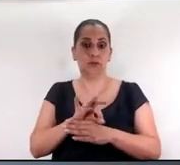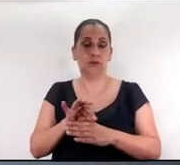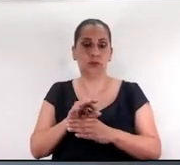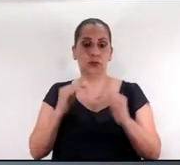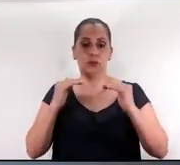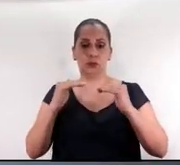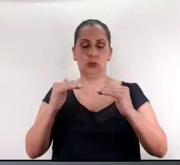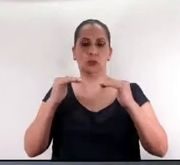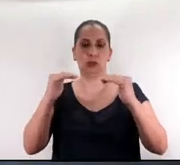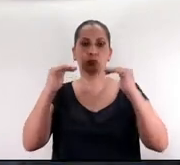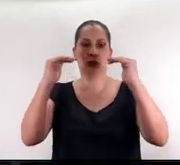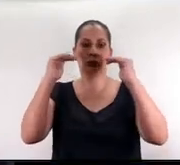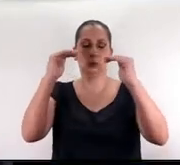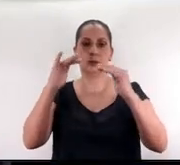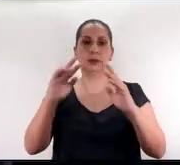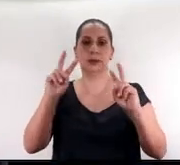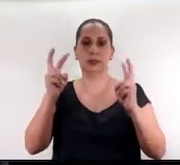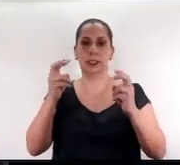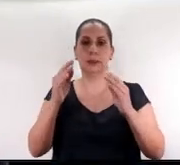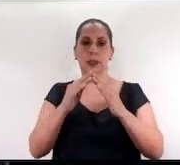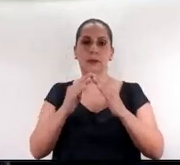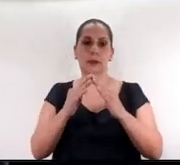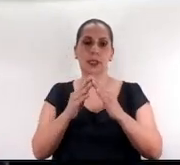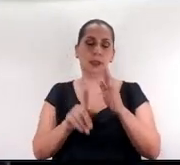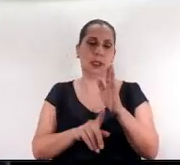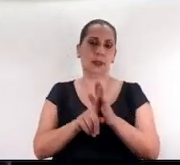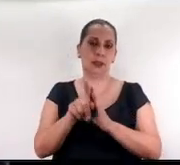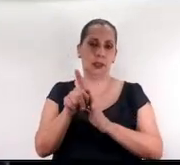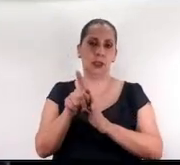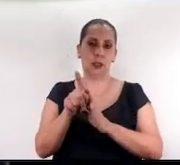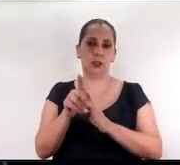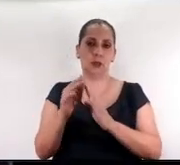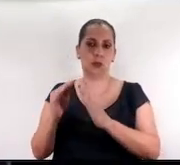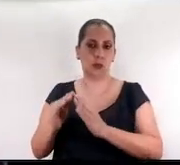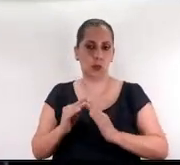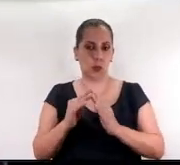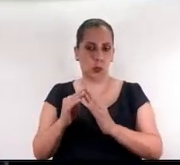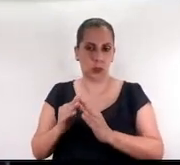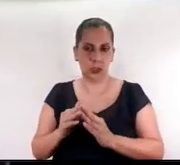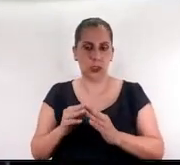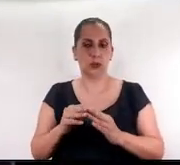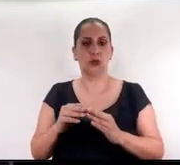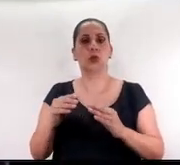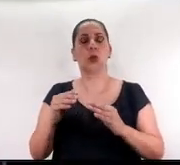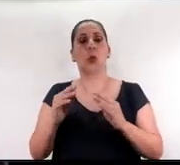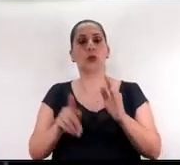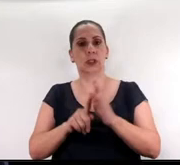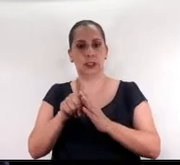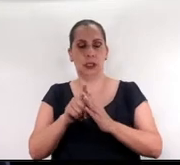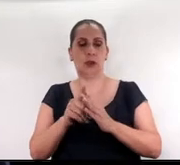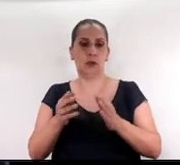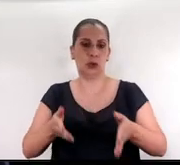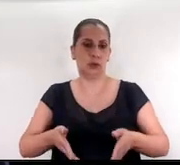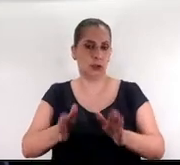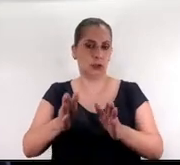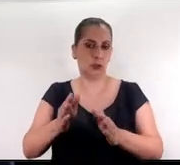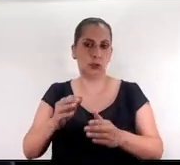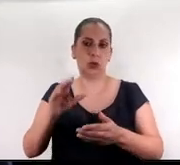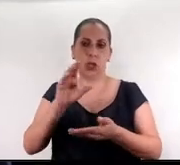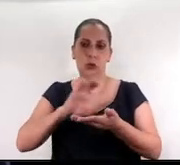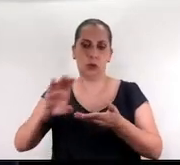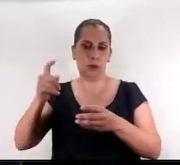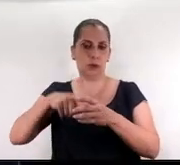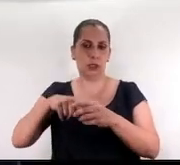orden del tema de vivienda y el tema de desarrollo urbanístico y desarrollo de infraestructura, el Colegio Federado de